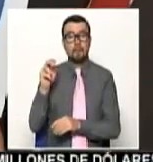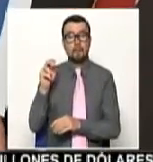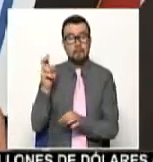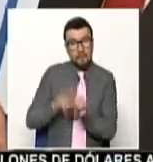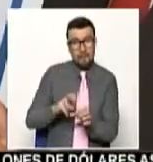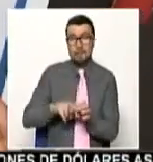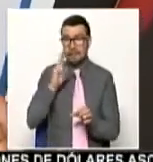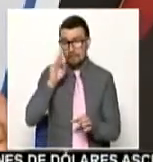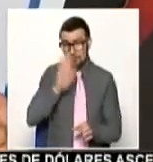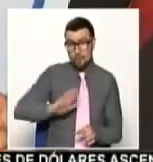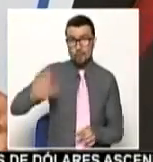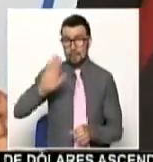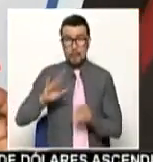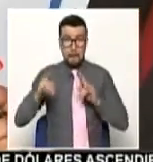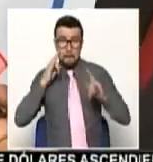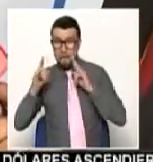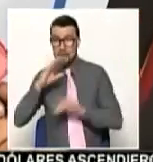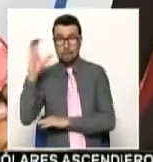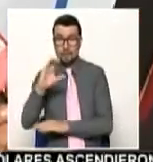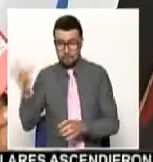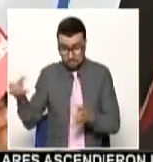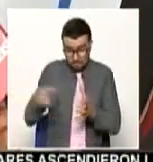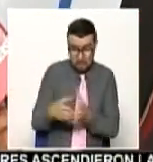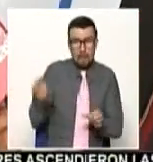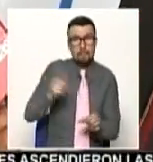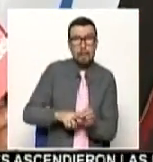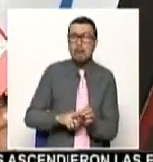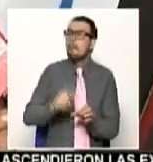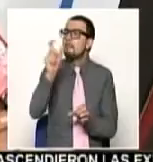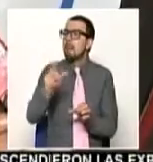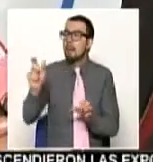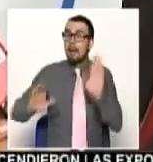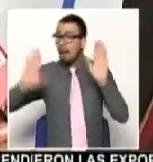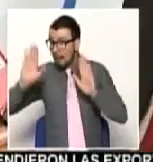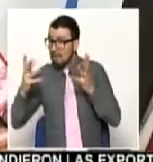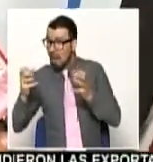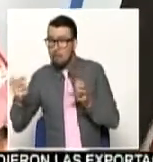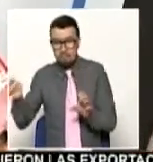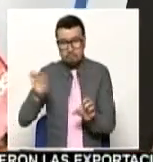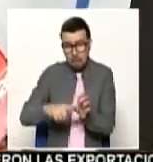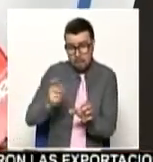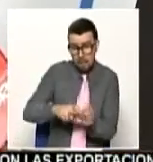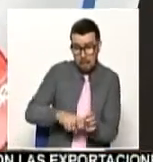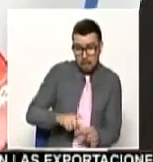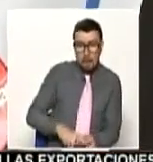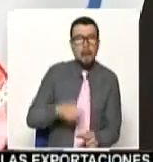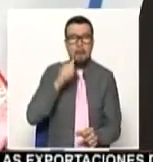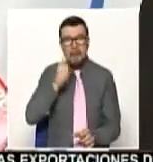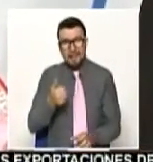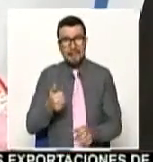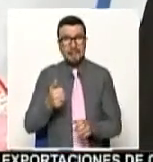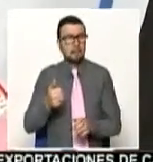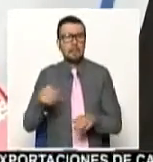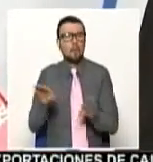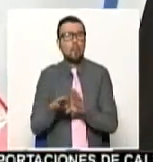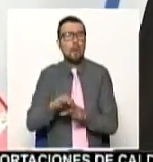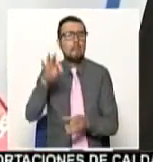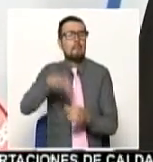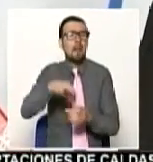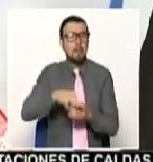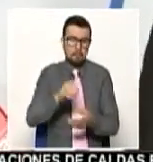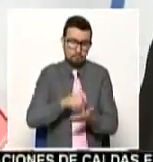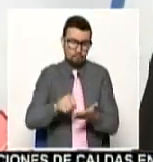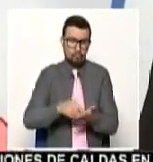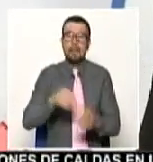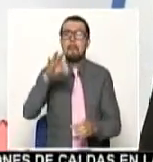Colombia, de un grupo de candidatos que se inscriben y ya pues mañana en urnas y con unos tarjetones, como cualquier proceso electoral